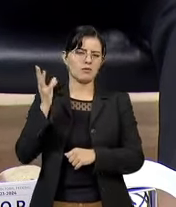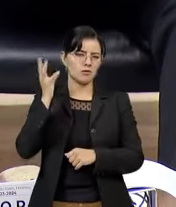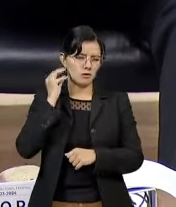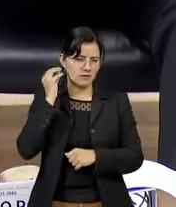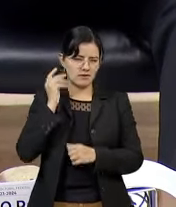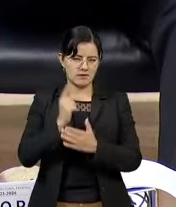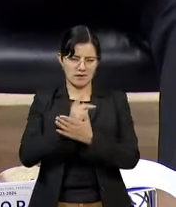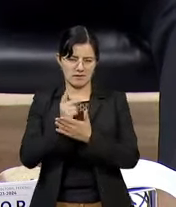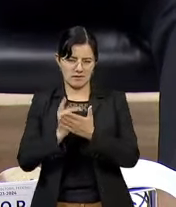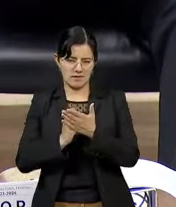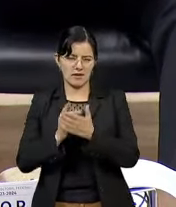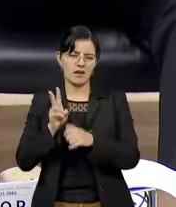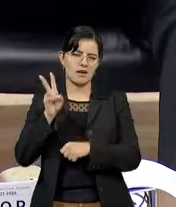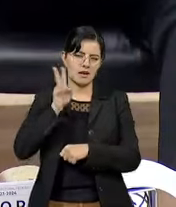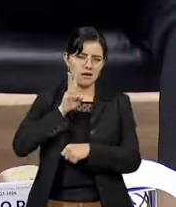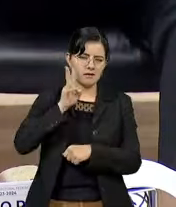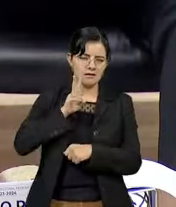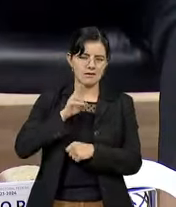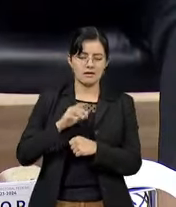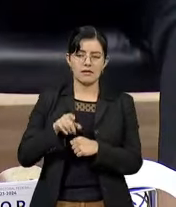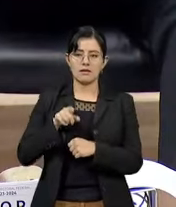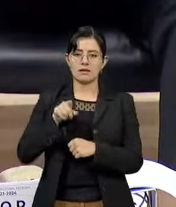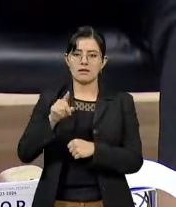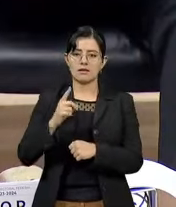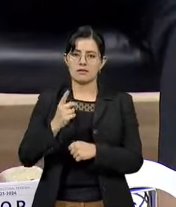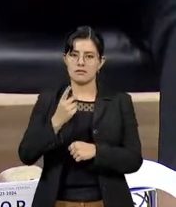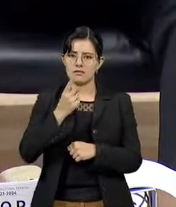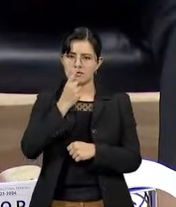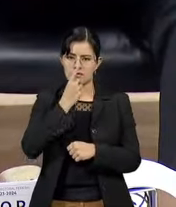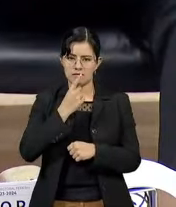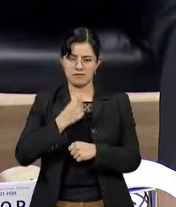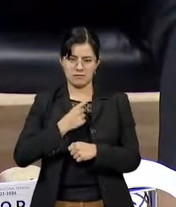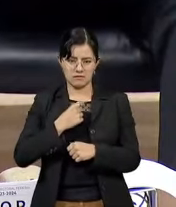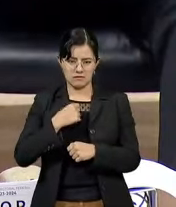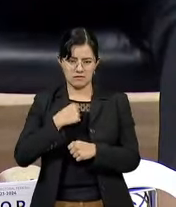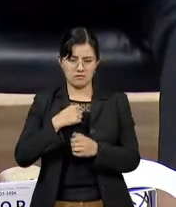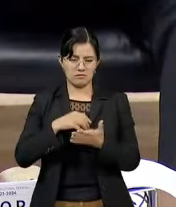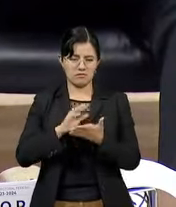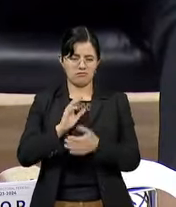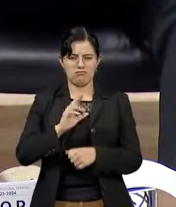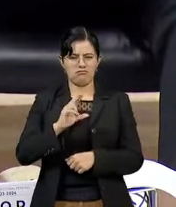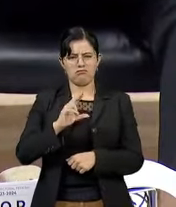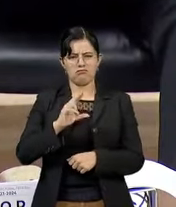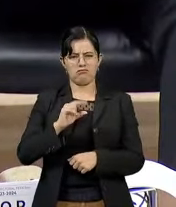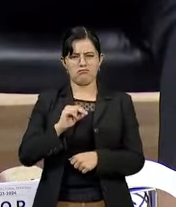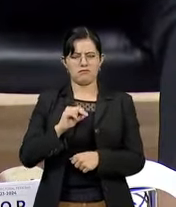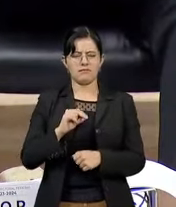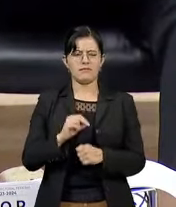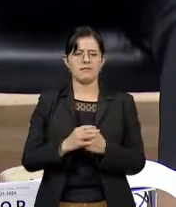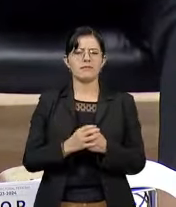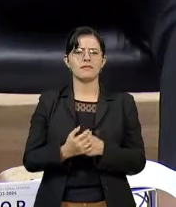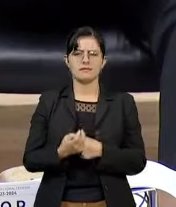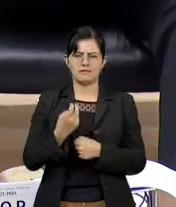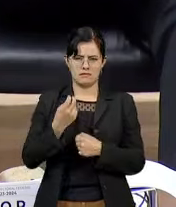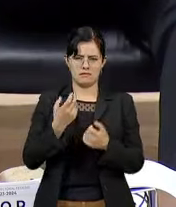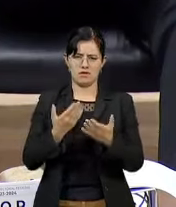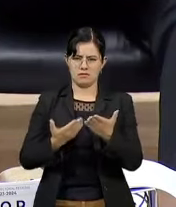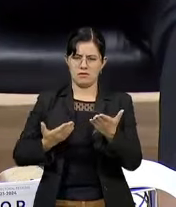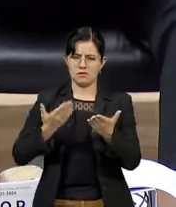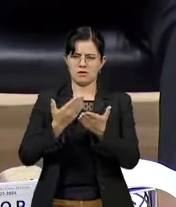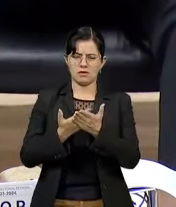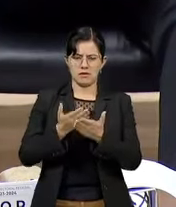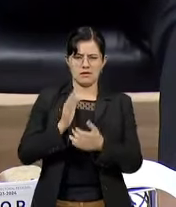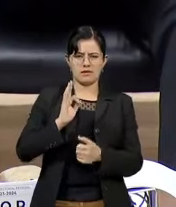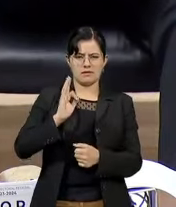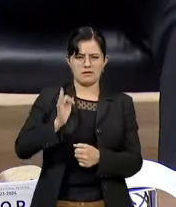resolviera y y me dijo que me van a vetar no De ninguna manera no hay ningún problema y aquí aceptamos la propuesta que se había